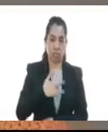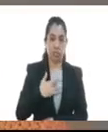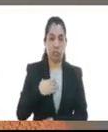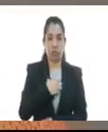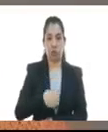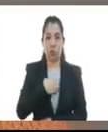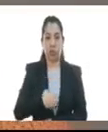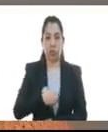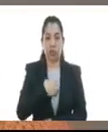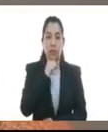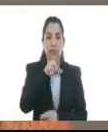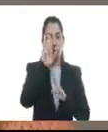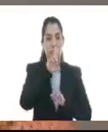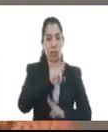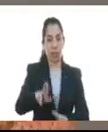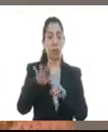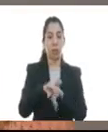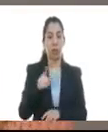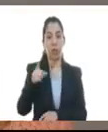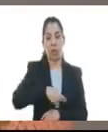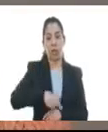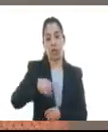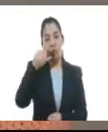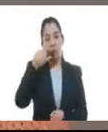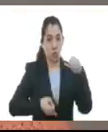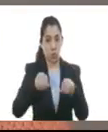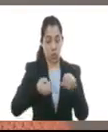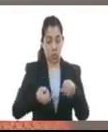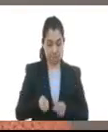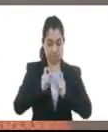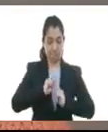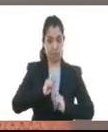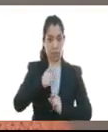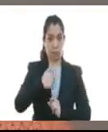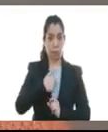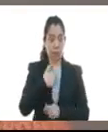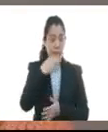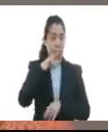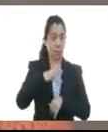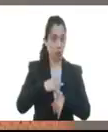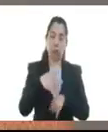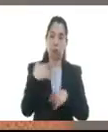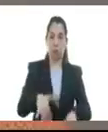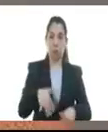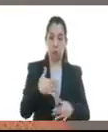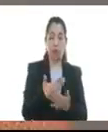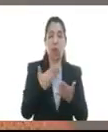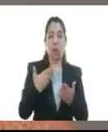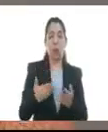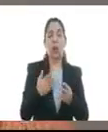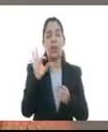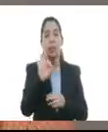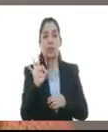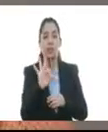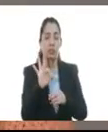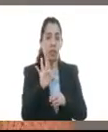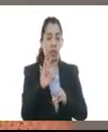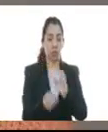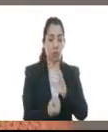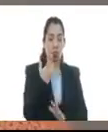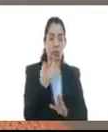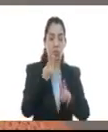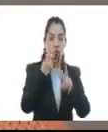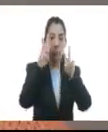jurado. Qué bueno que hoy se está hablando y visibilizando los temas que antes pues no trascendían. Hoy